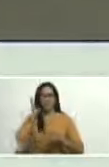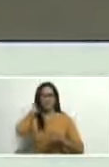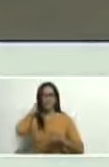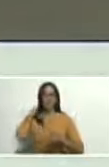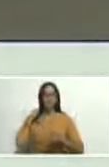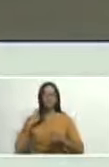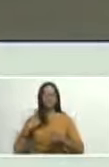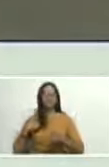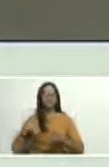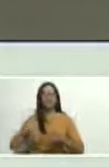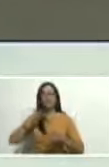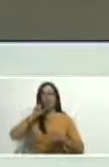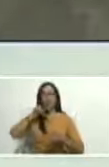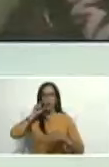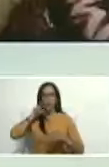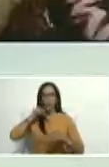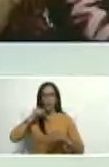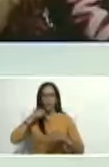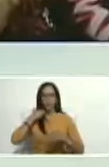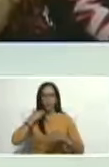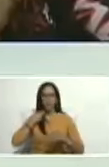¿Loro?